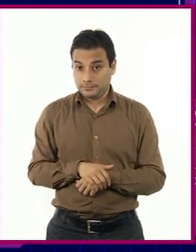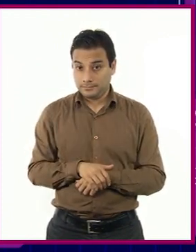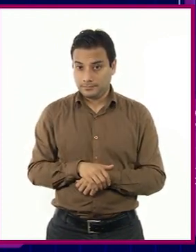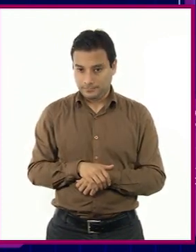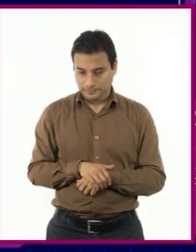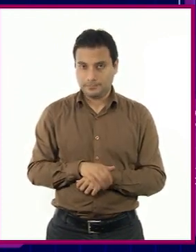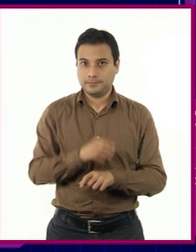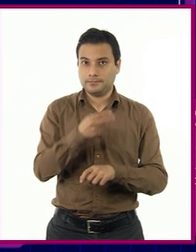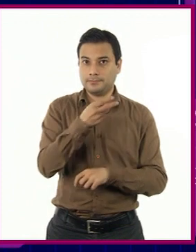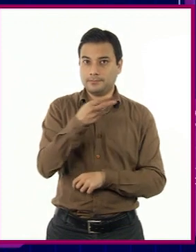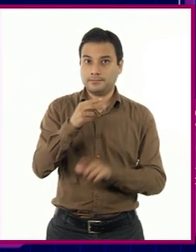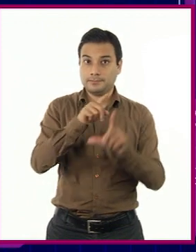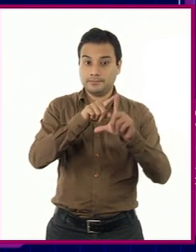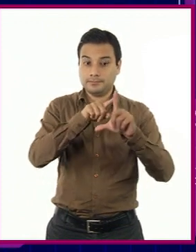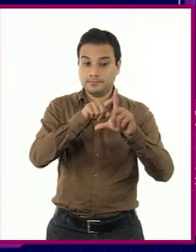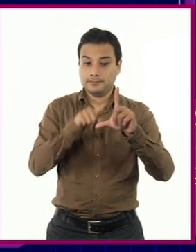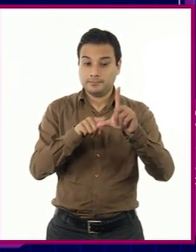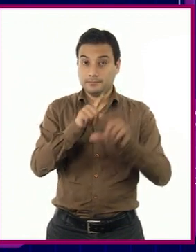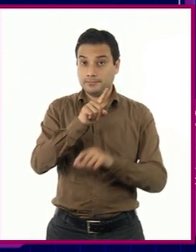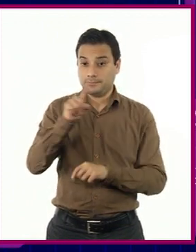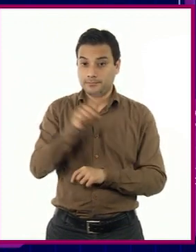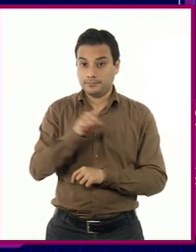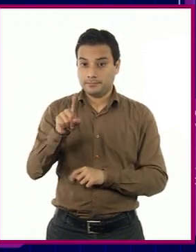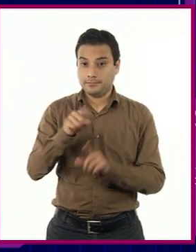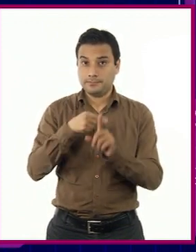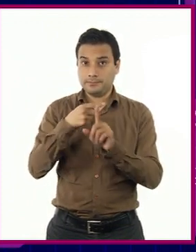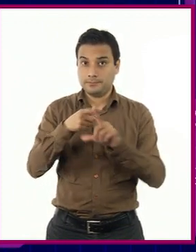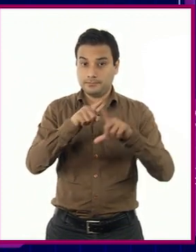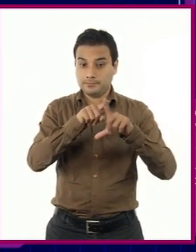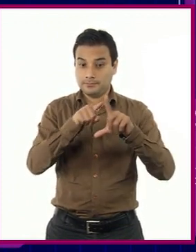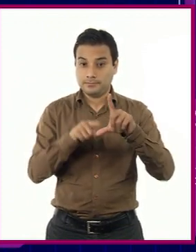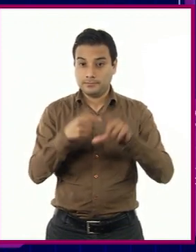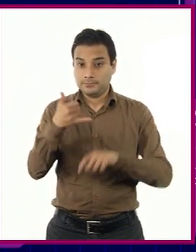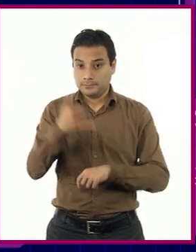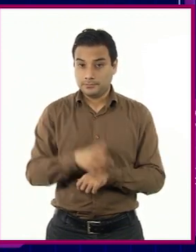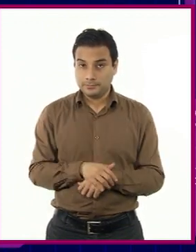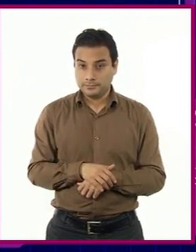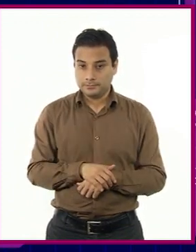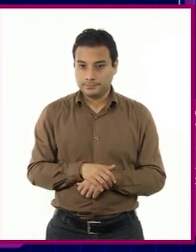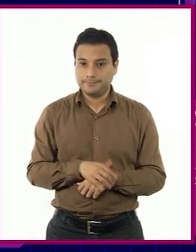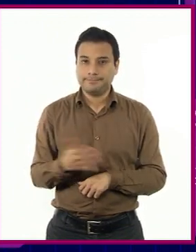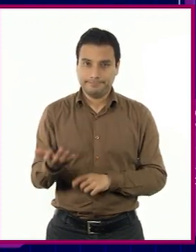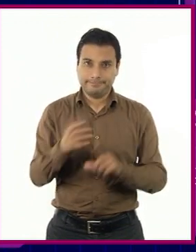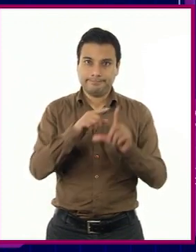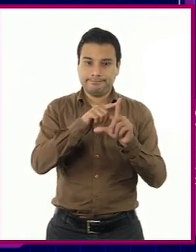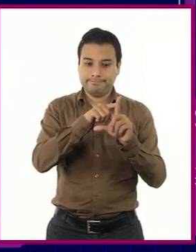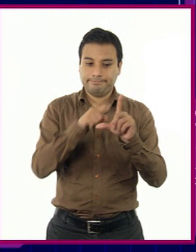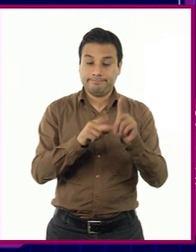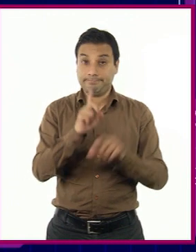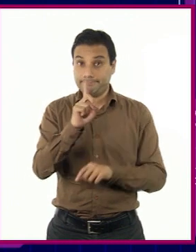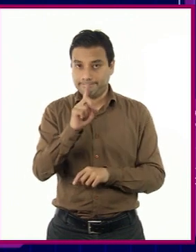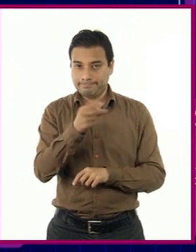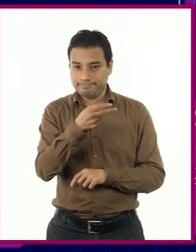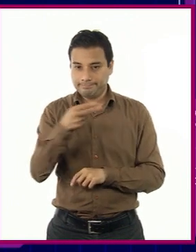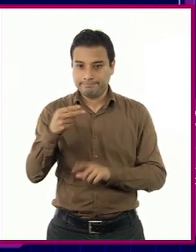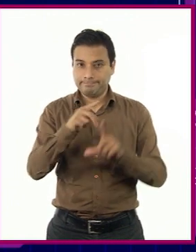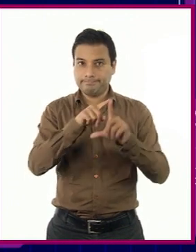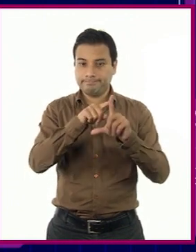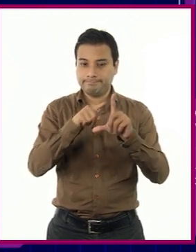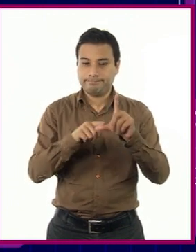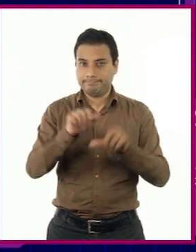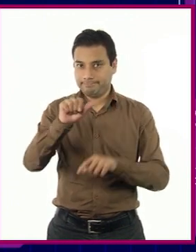ángulo Z más el ángulo Y. Entonces podemos concluir que el ángulo D es igual al ángulo